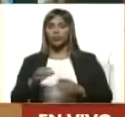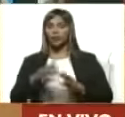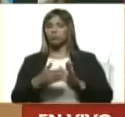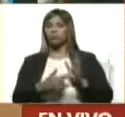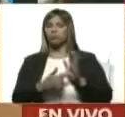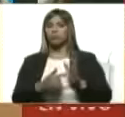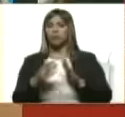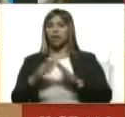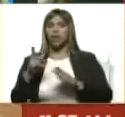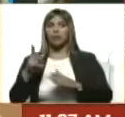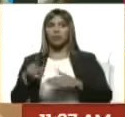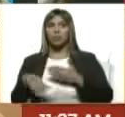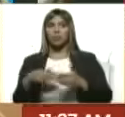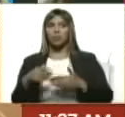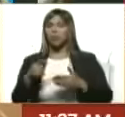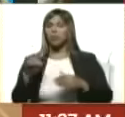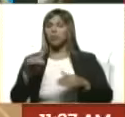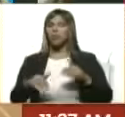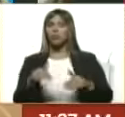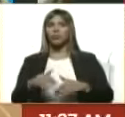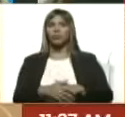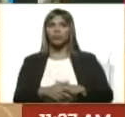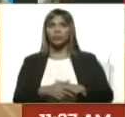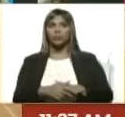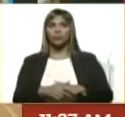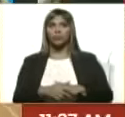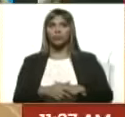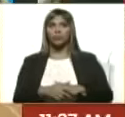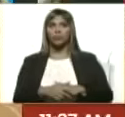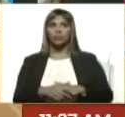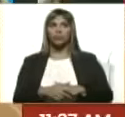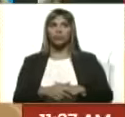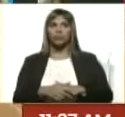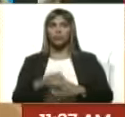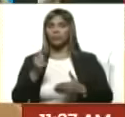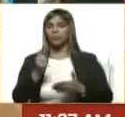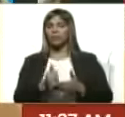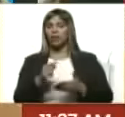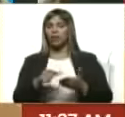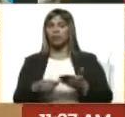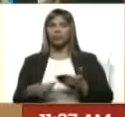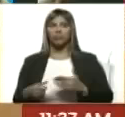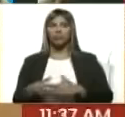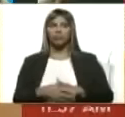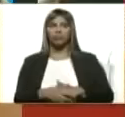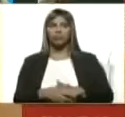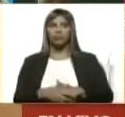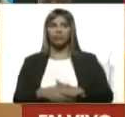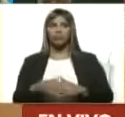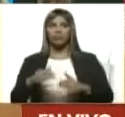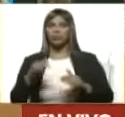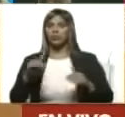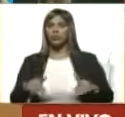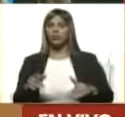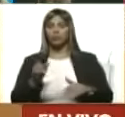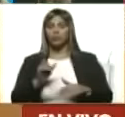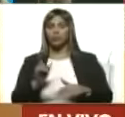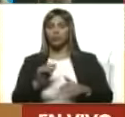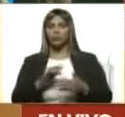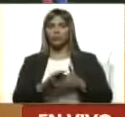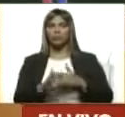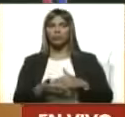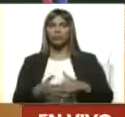se los llevaban para la casa y después lo llevaban para el centro de votación, ya, ¿cómo se llama? Sellado. Y mételos ahí. No, no, eso se